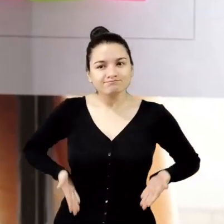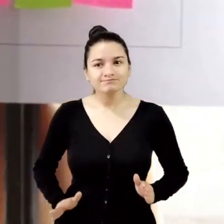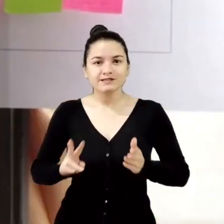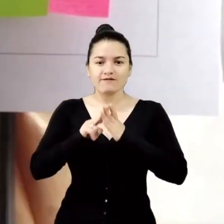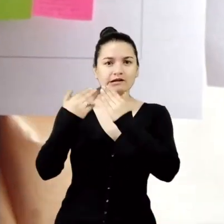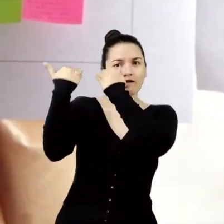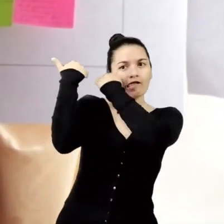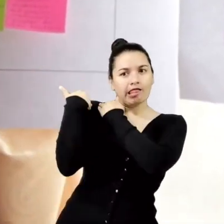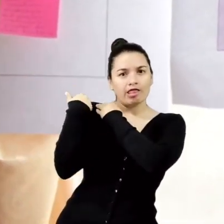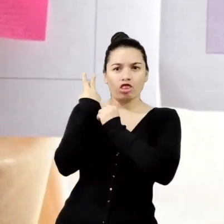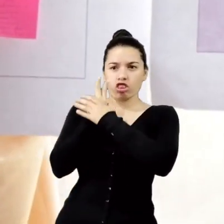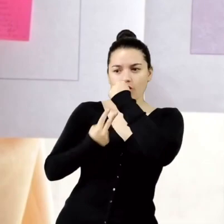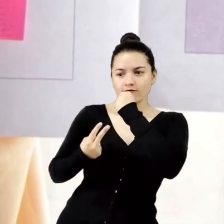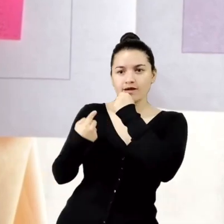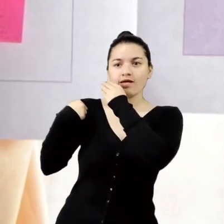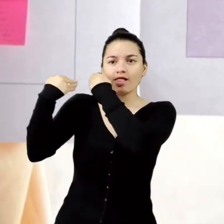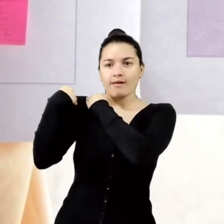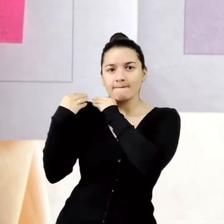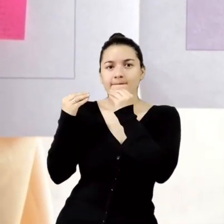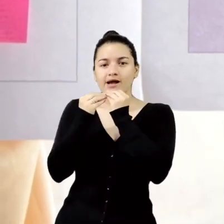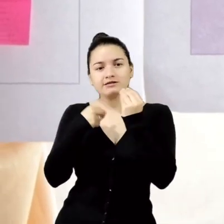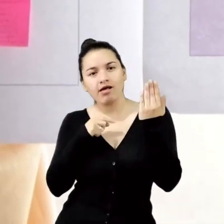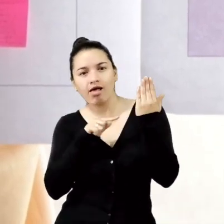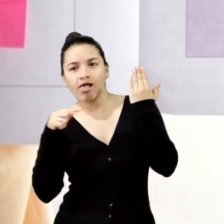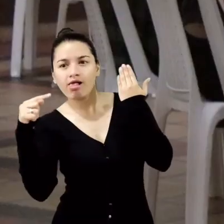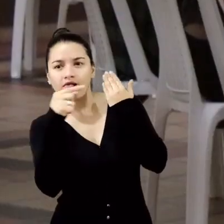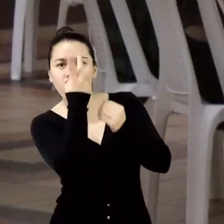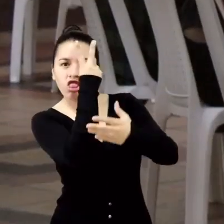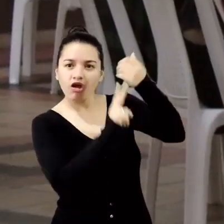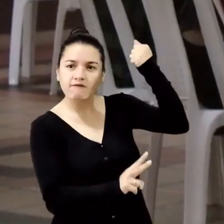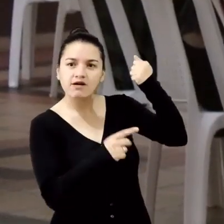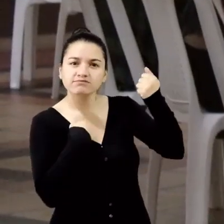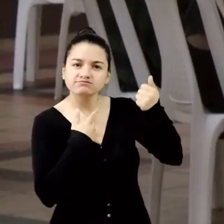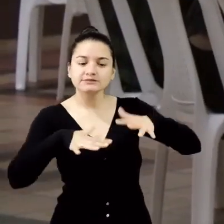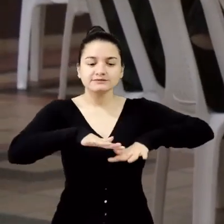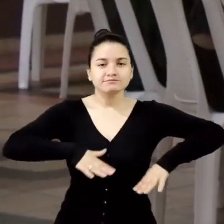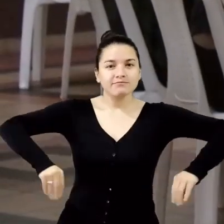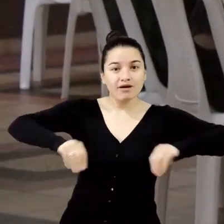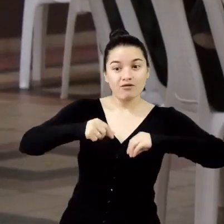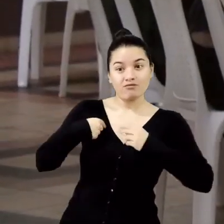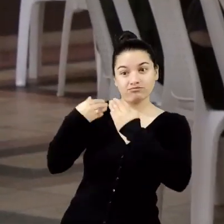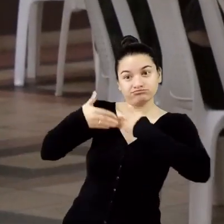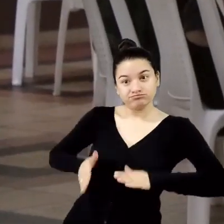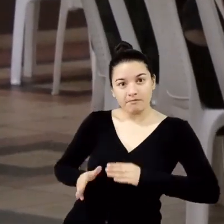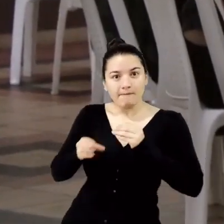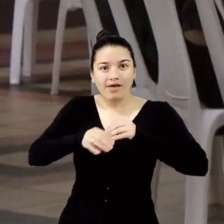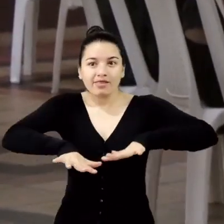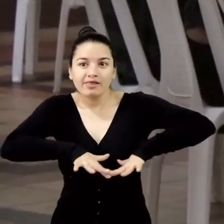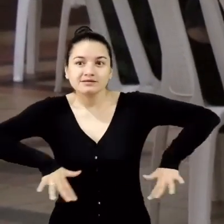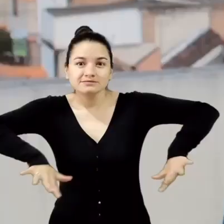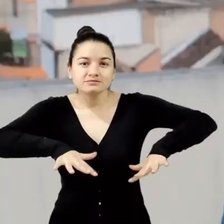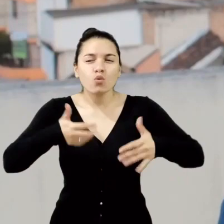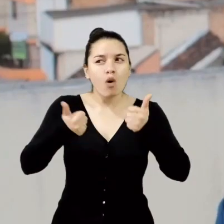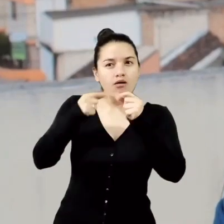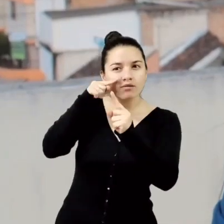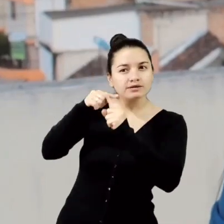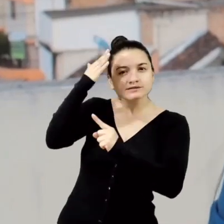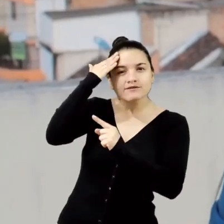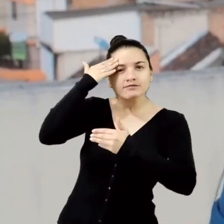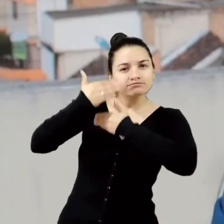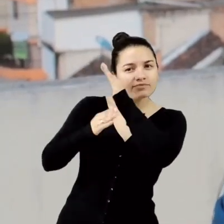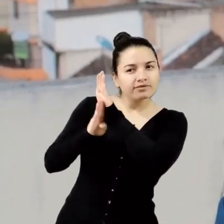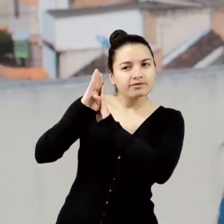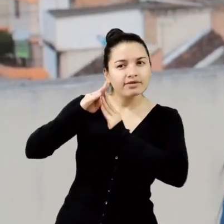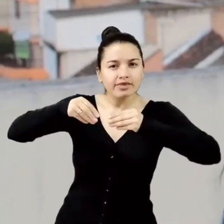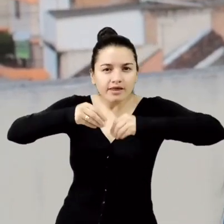dualidad. Yo creo que si nosotros conjugamos esas acciones en territorio, podemos construir un mejor departamento